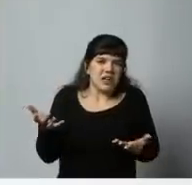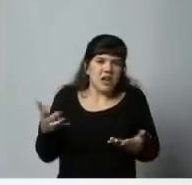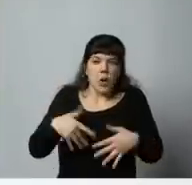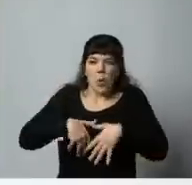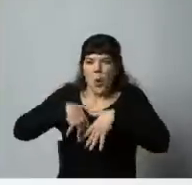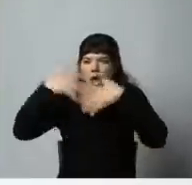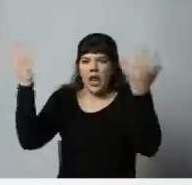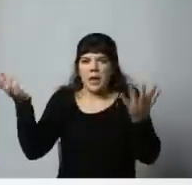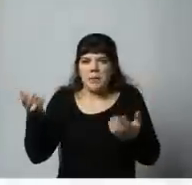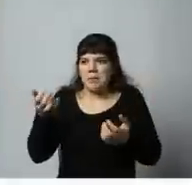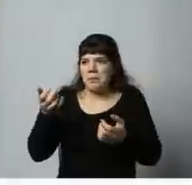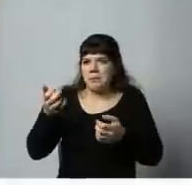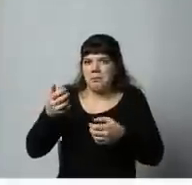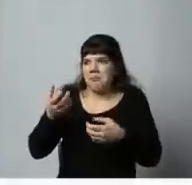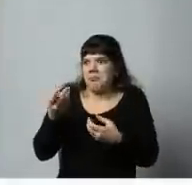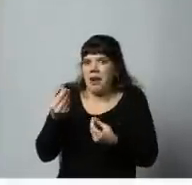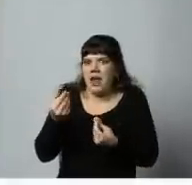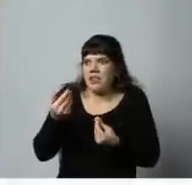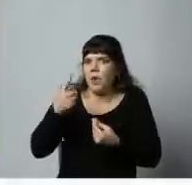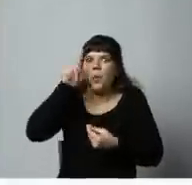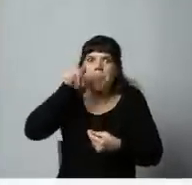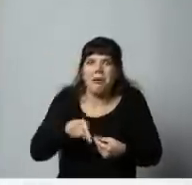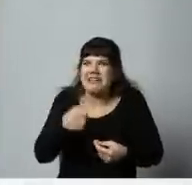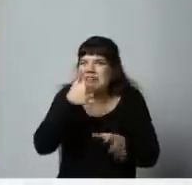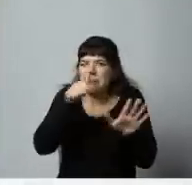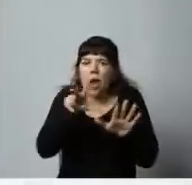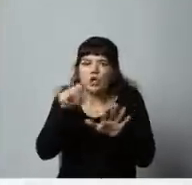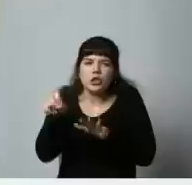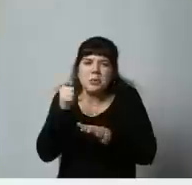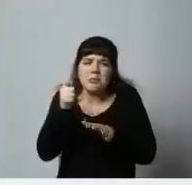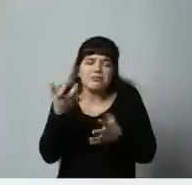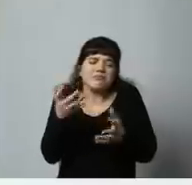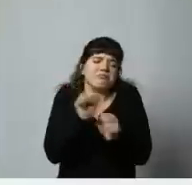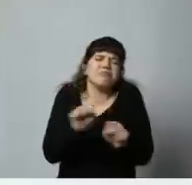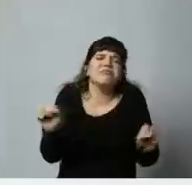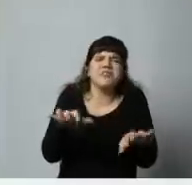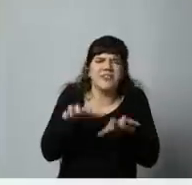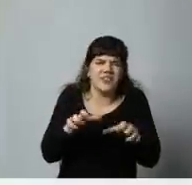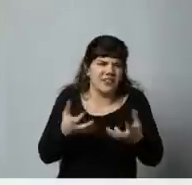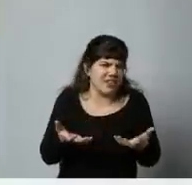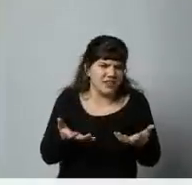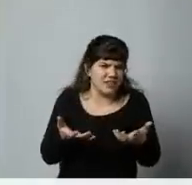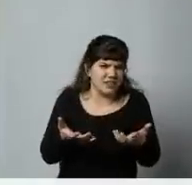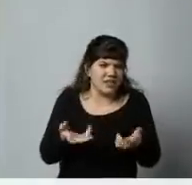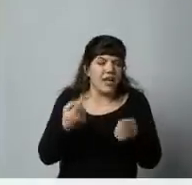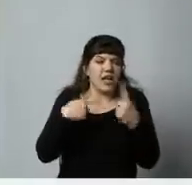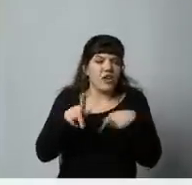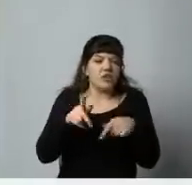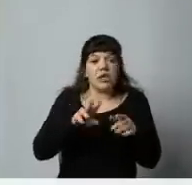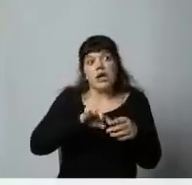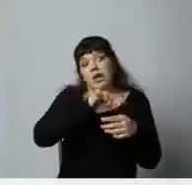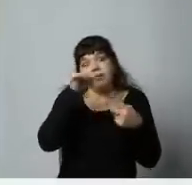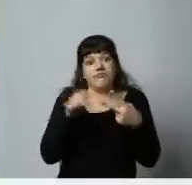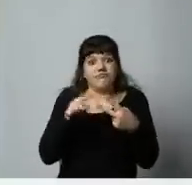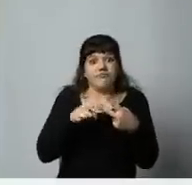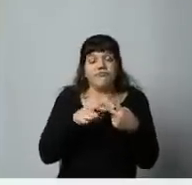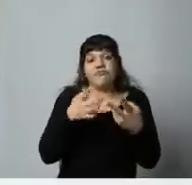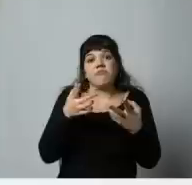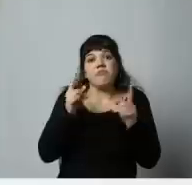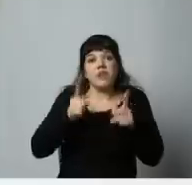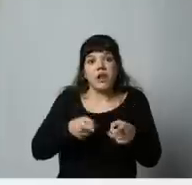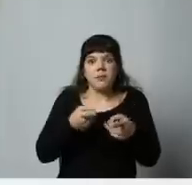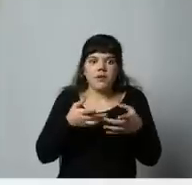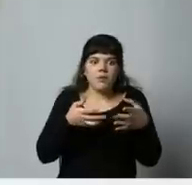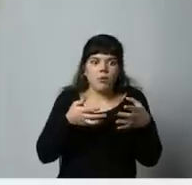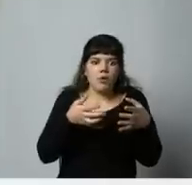cualquier persona que pueda sobrevivir un mes con 6800 pesos en segundo lugar de que efectivamente afecta a un núcleo muy